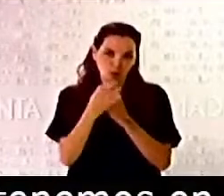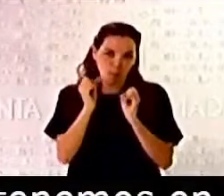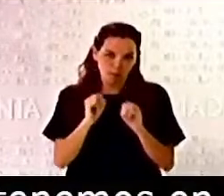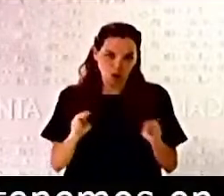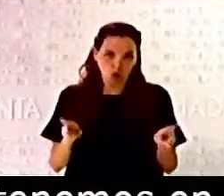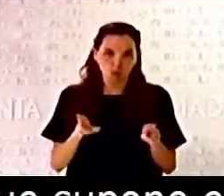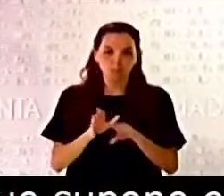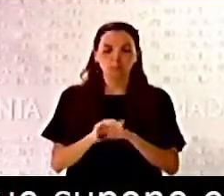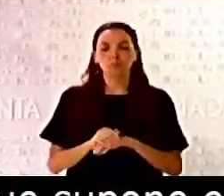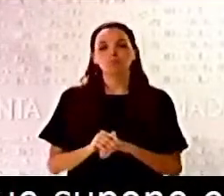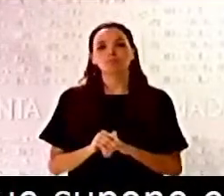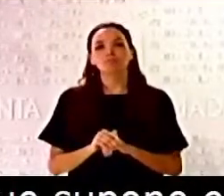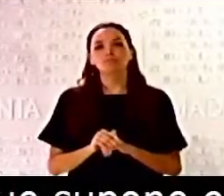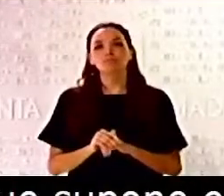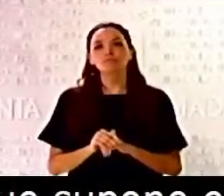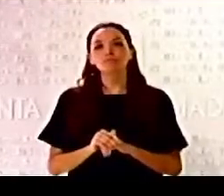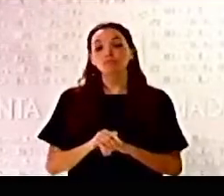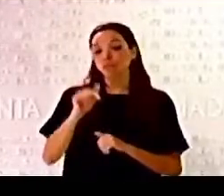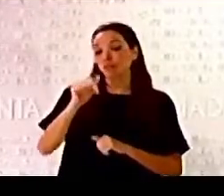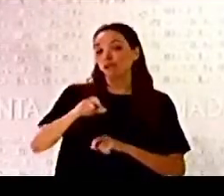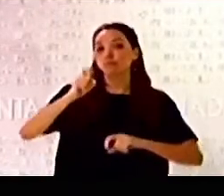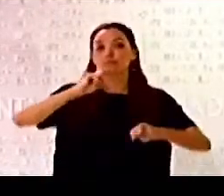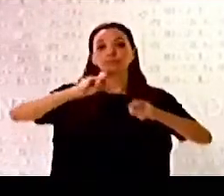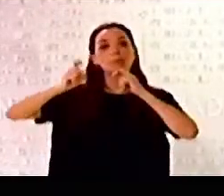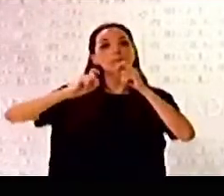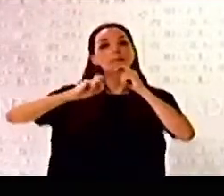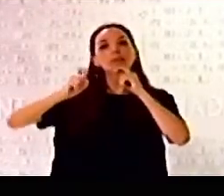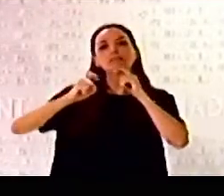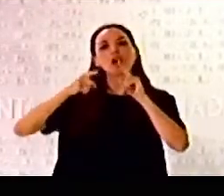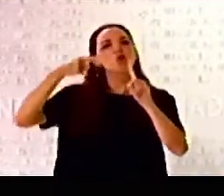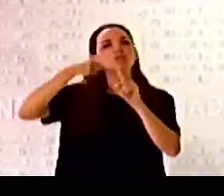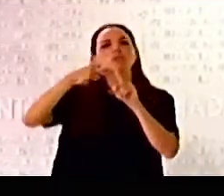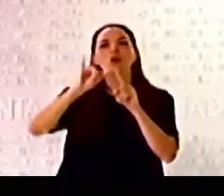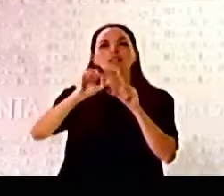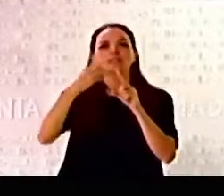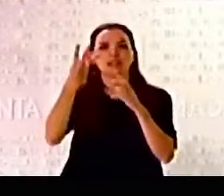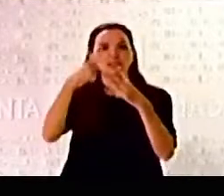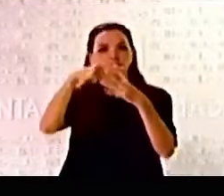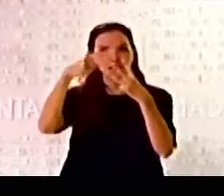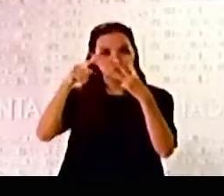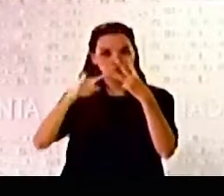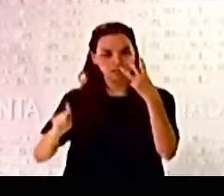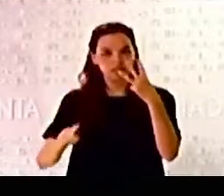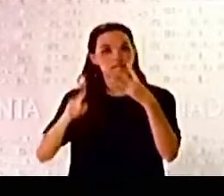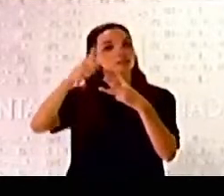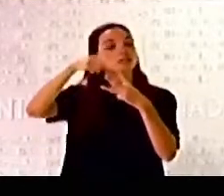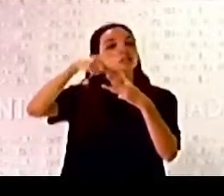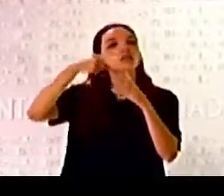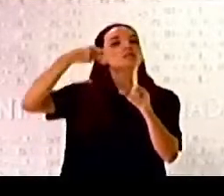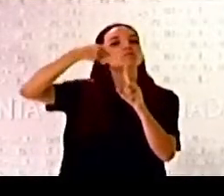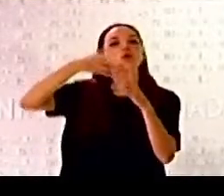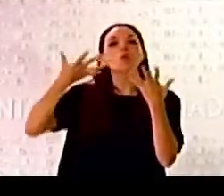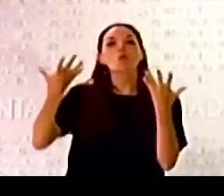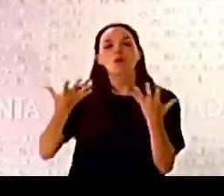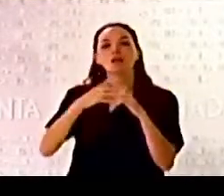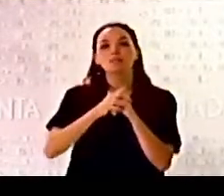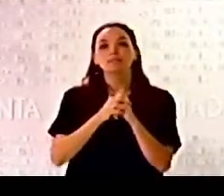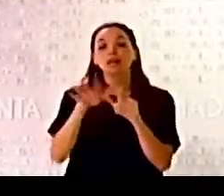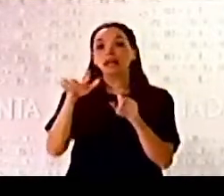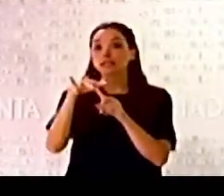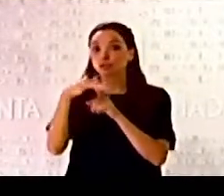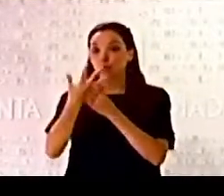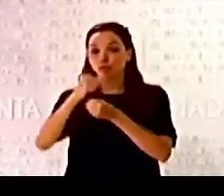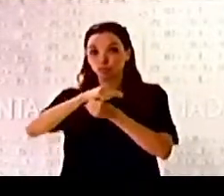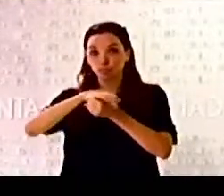Bueno, 3 son los objetivos de esta comparecencia ante ustedes. La primera de ellas es contarles la situación epidemiológica en la que se encuentra